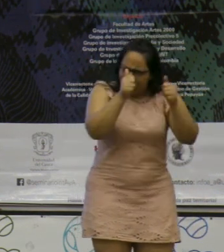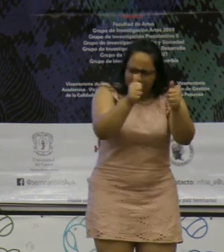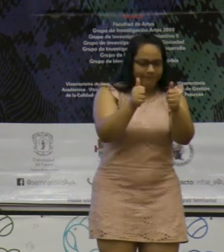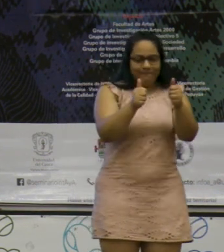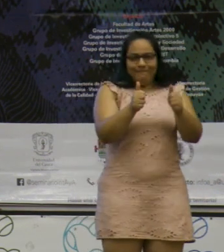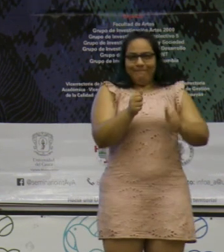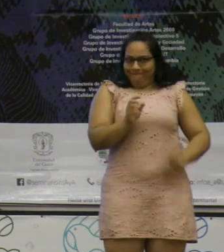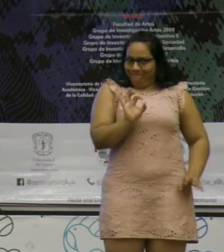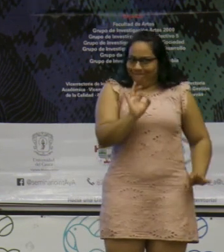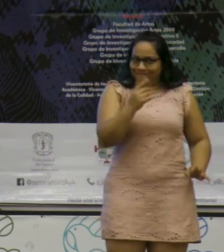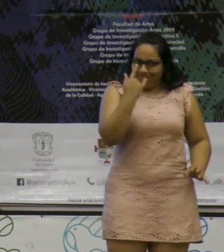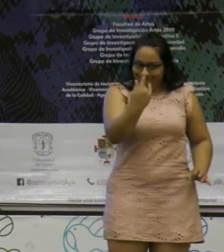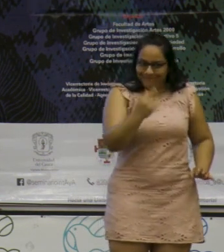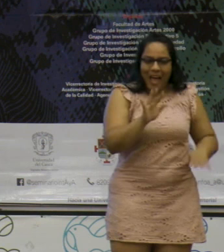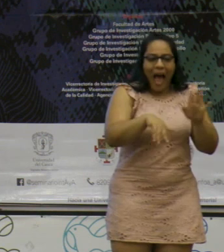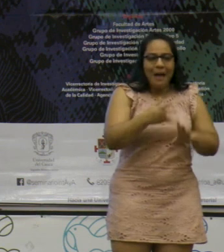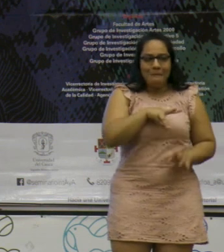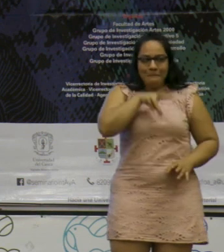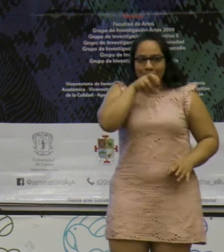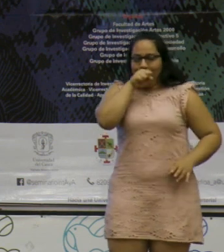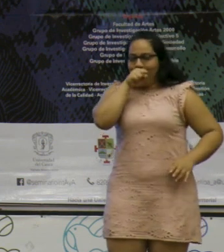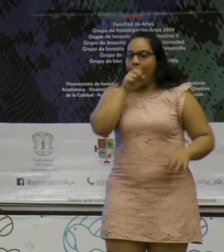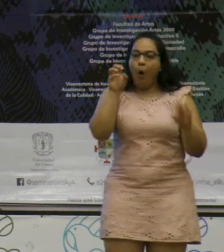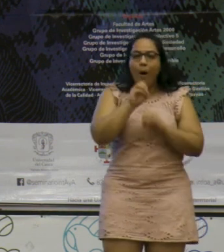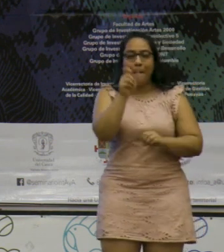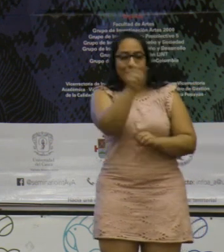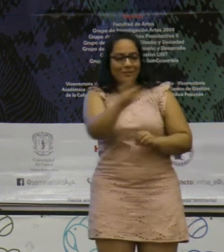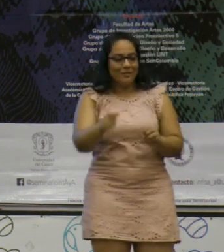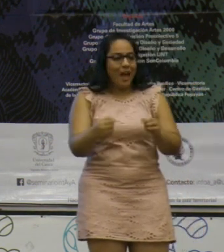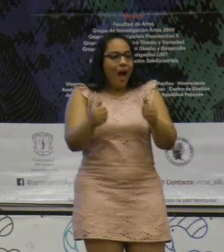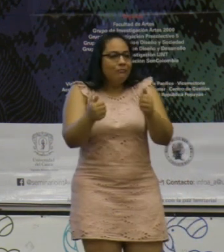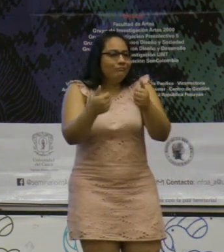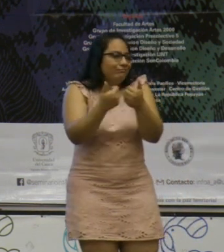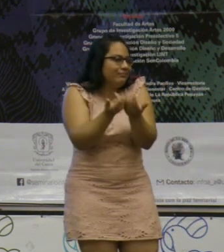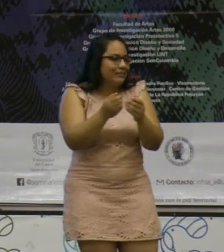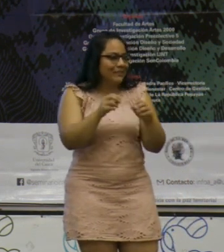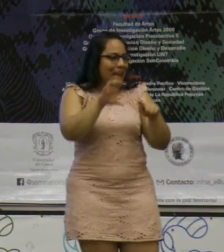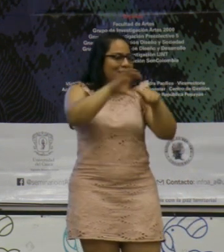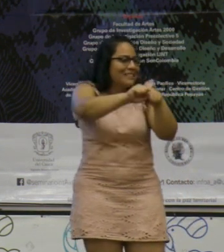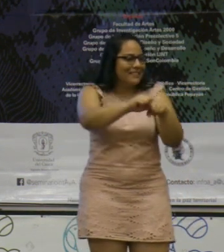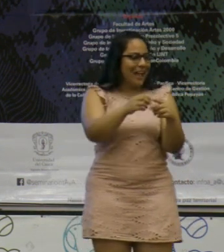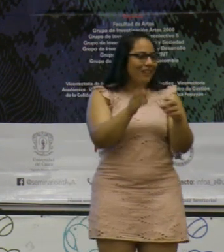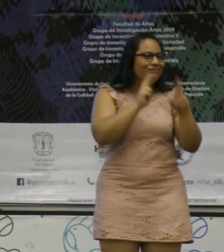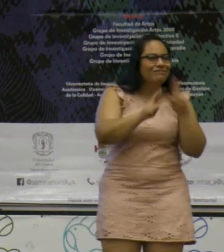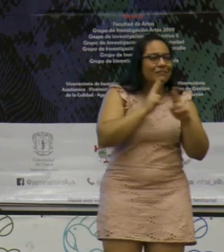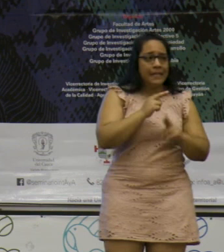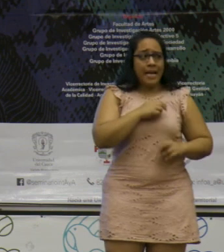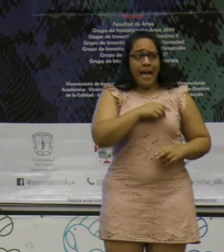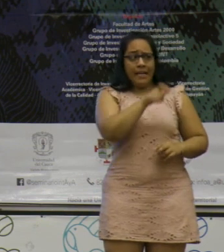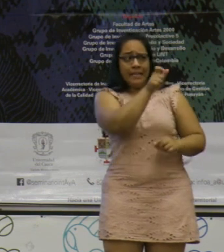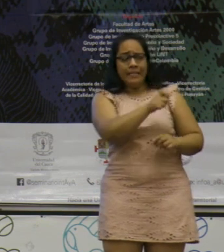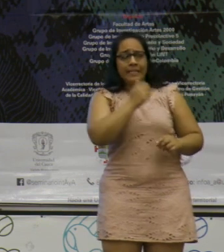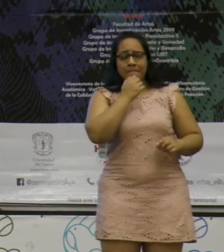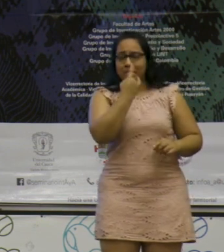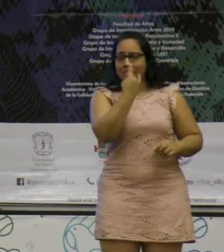seguramente ustedes, cuando están queriendo salir con alguien o cuando no saben qué decirle a otra persona, dicen, no, pero interesante. Es interesante. Bueno, entonces me